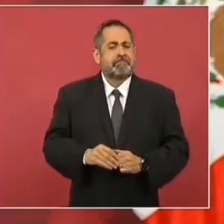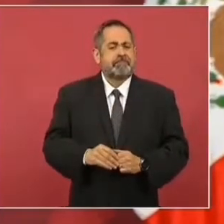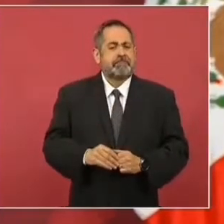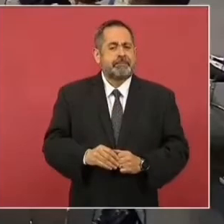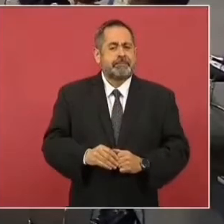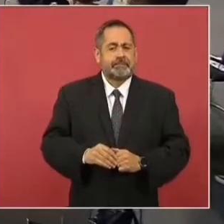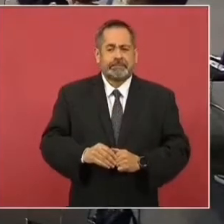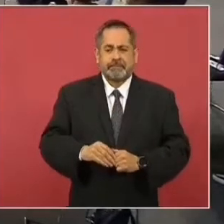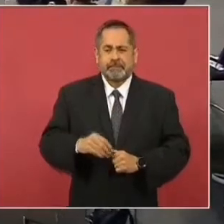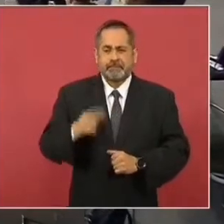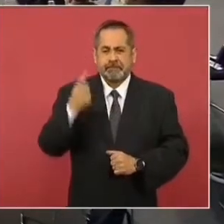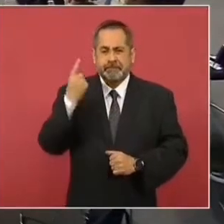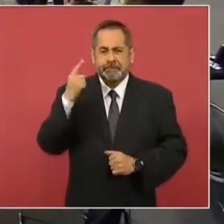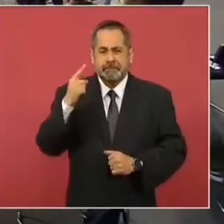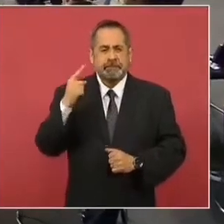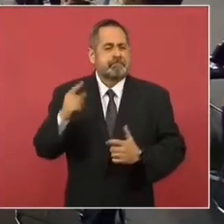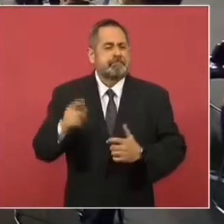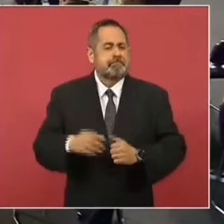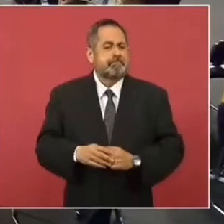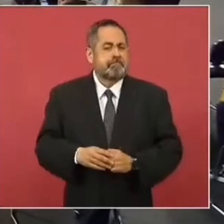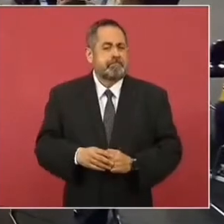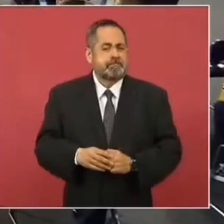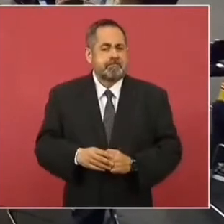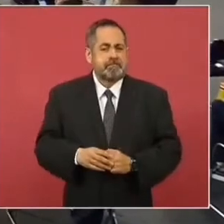de que